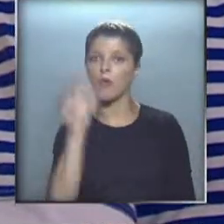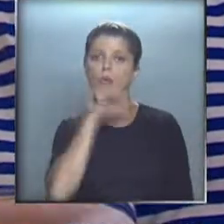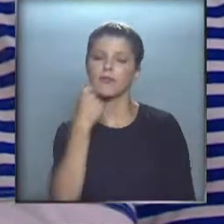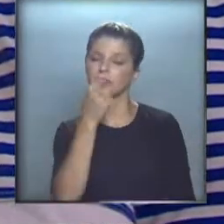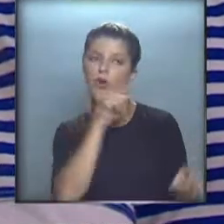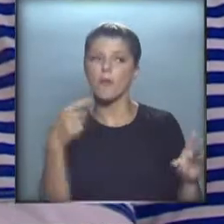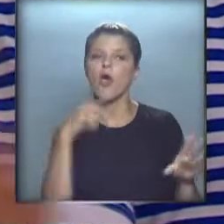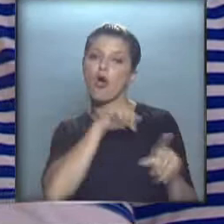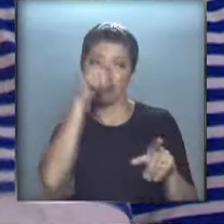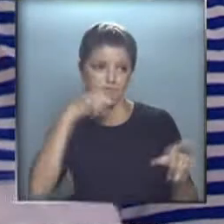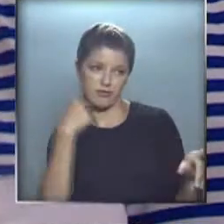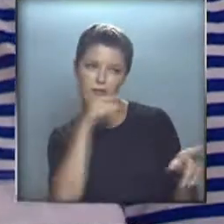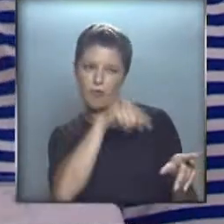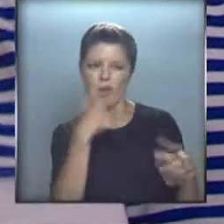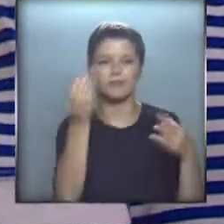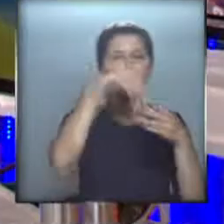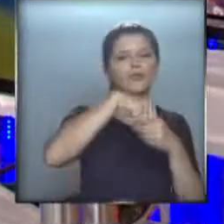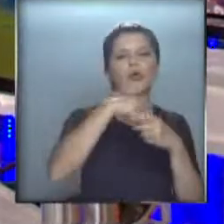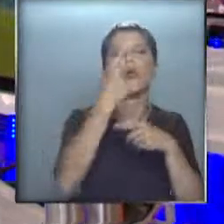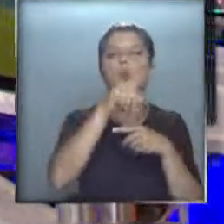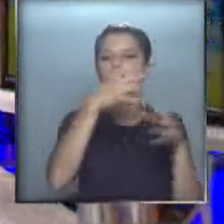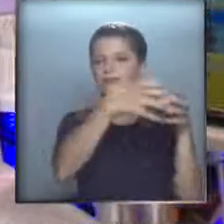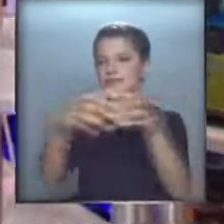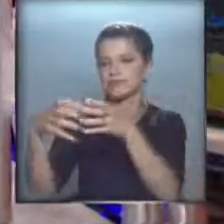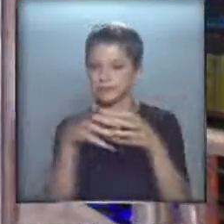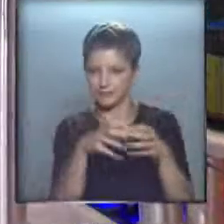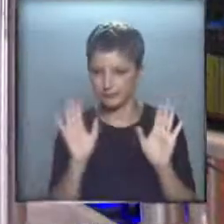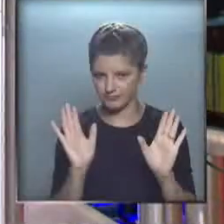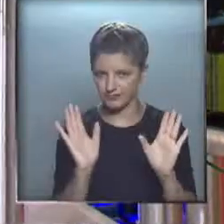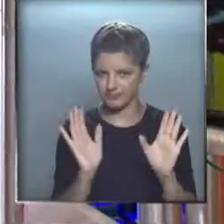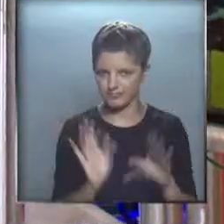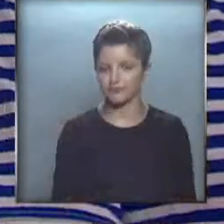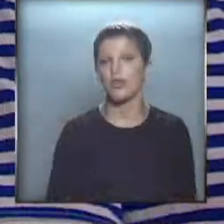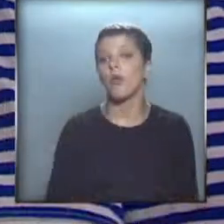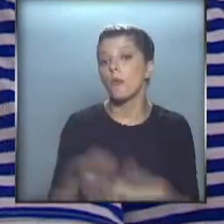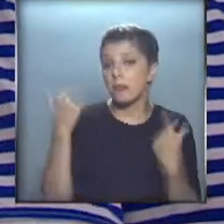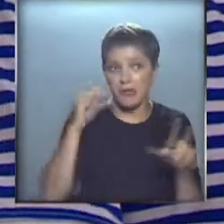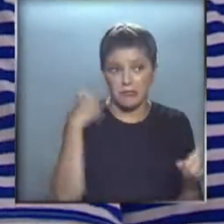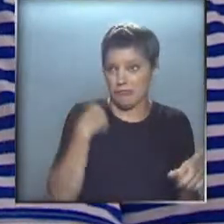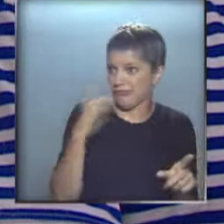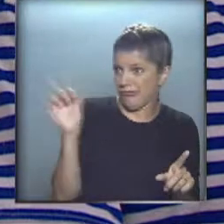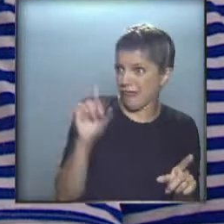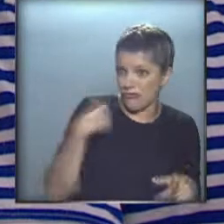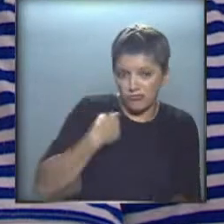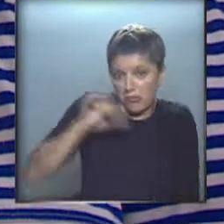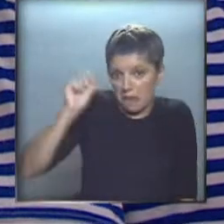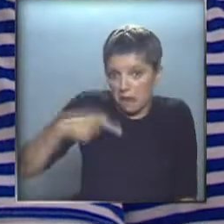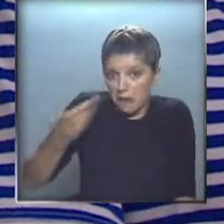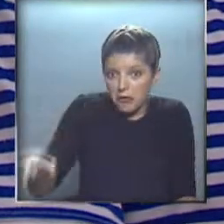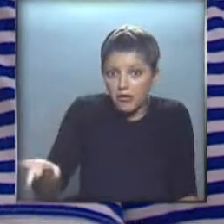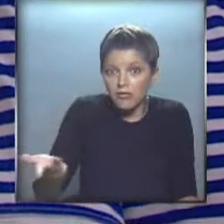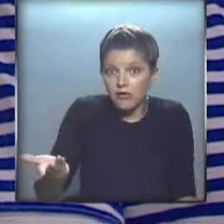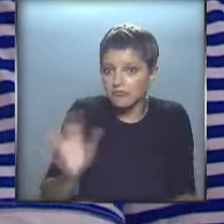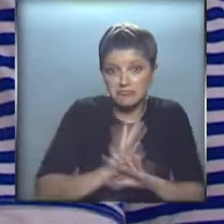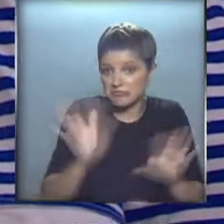Ah, vos sos esto otro. Claro, es te como... ponen. Claro. Y que capaz que vos no sos nada, sos una persona común y